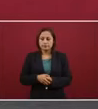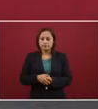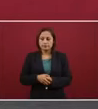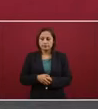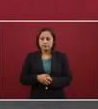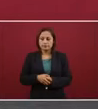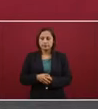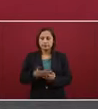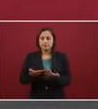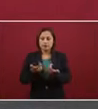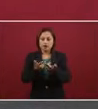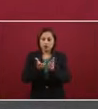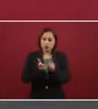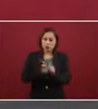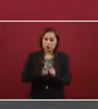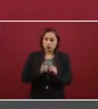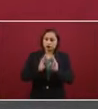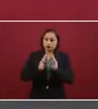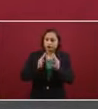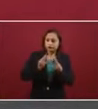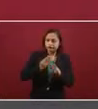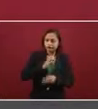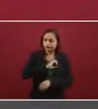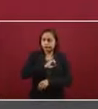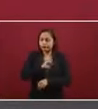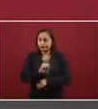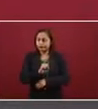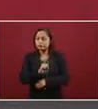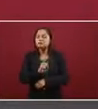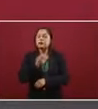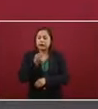del crimen organizado. Se tiene que enfrentar.